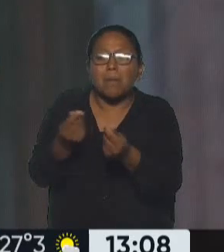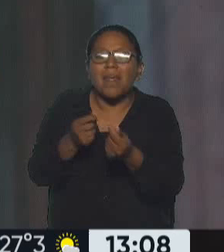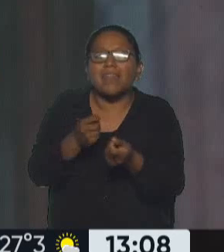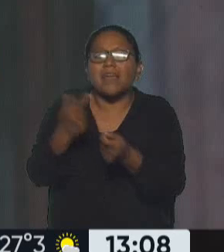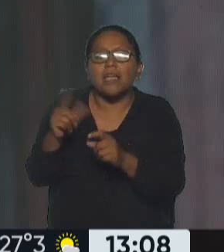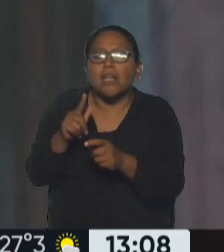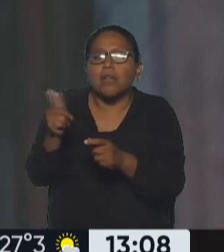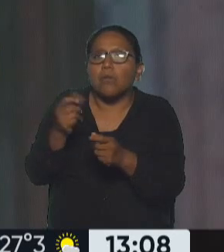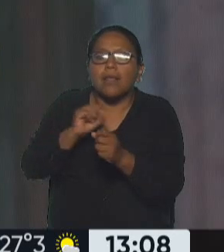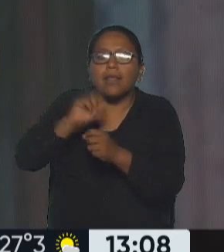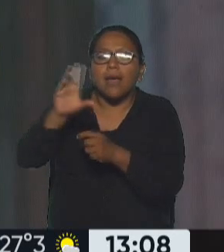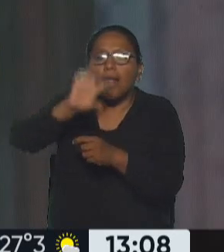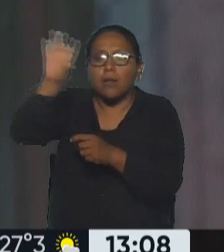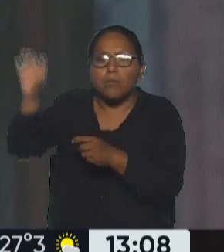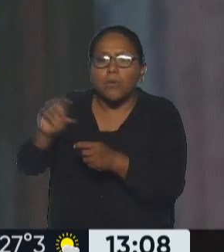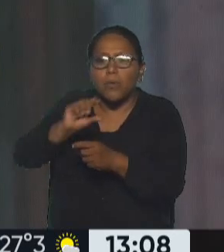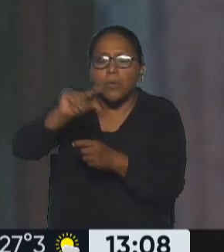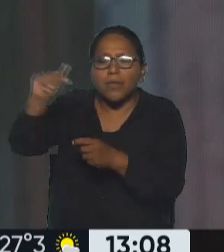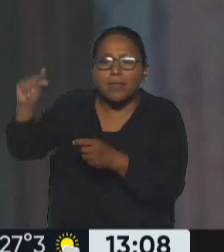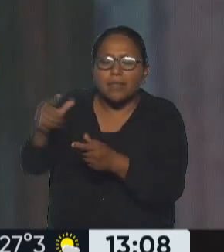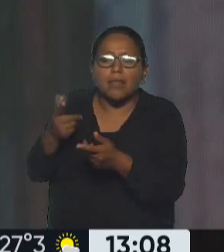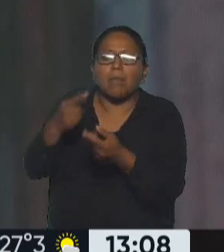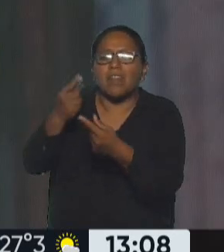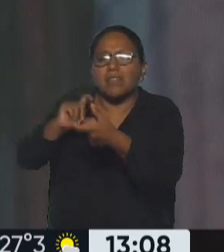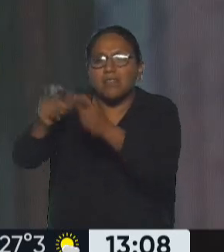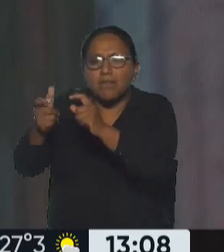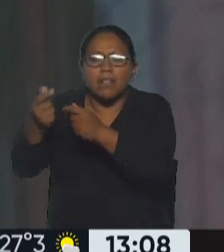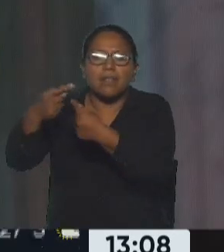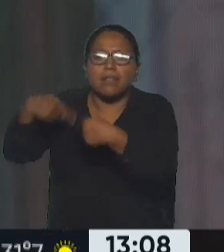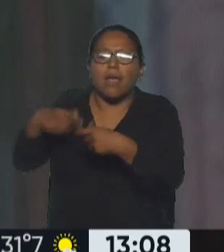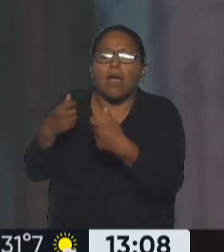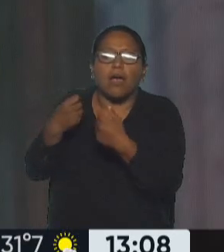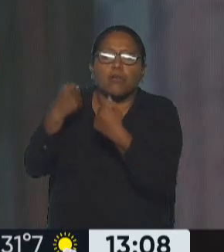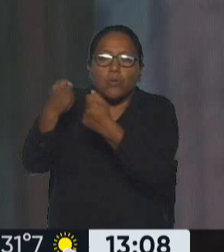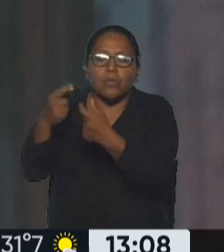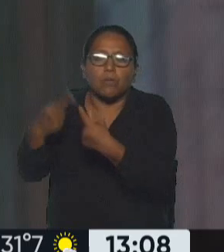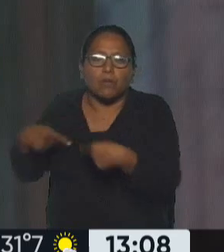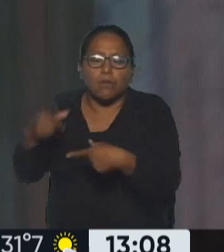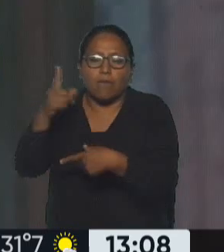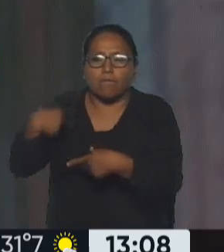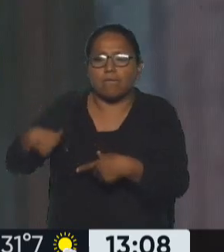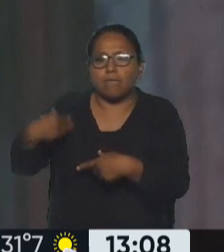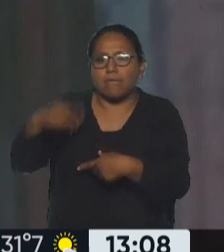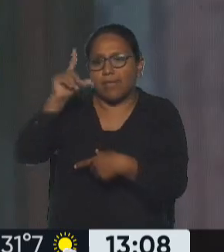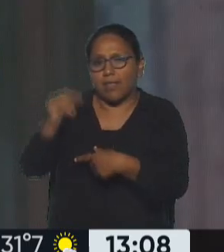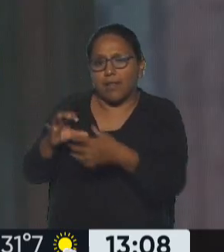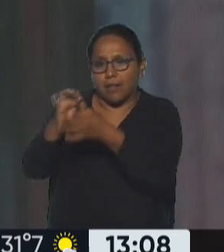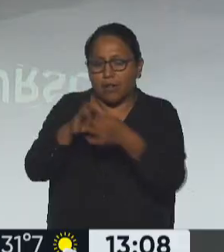que deja de dársela al resto de las provincias para distintas transferencias que hacen a sostener cuestiones de índole Federal nos vemos el próximo